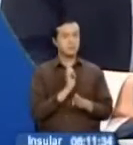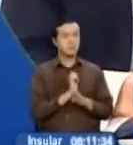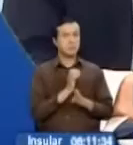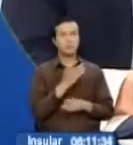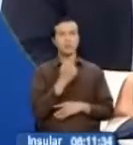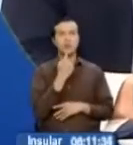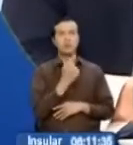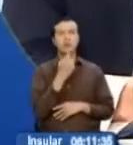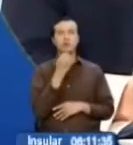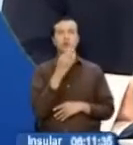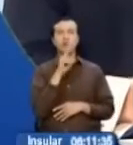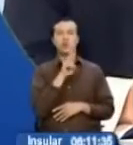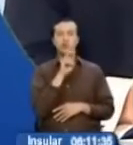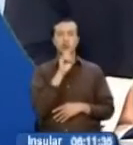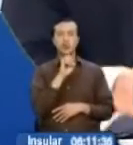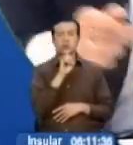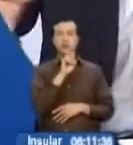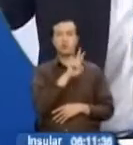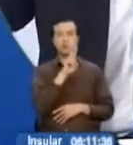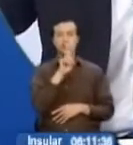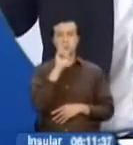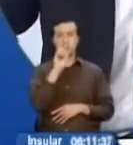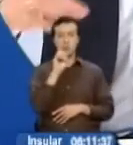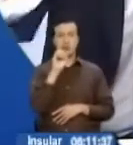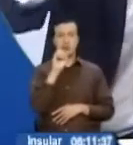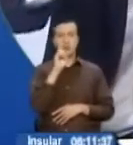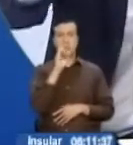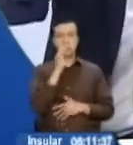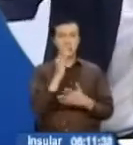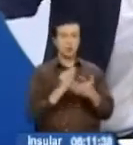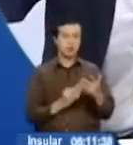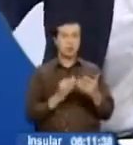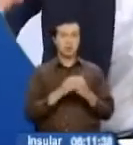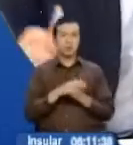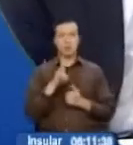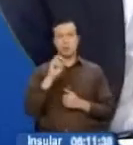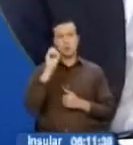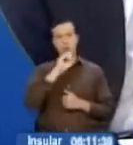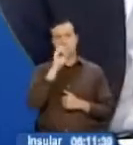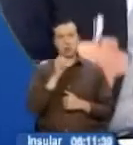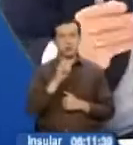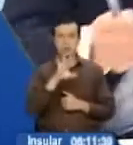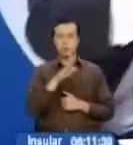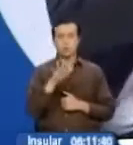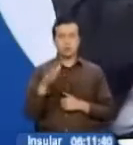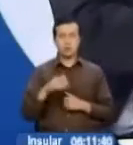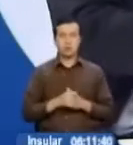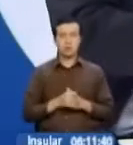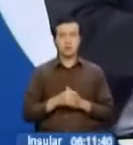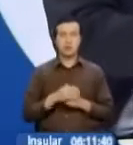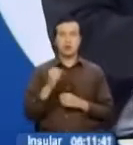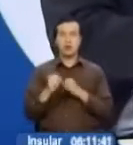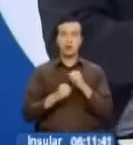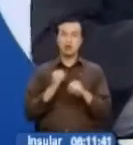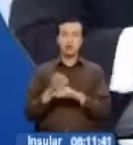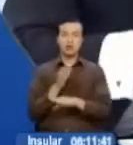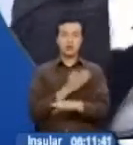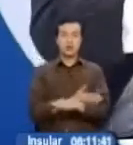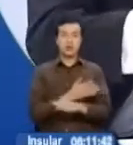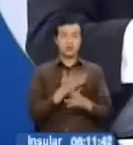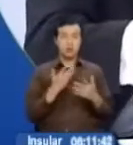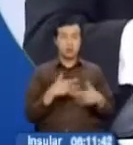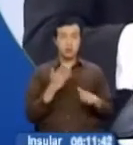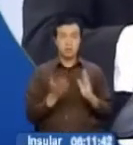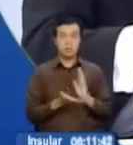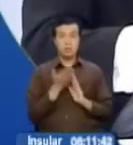tú me dices 220 casos ecuatorianos de 1.020% más o menos. En relación a años anteriores, ¿ha habido